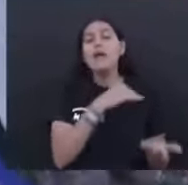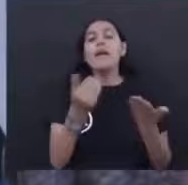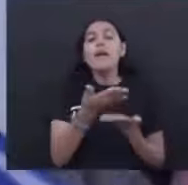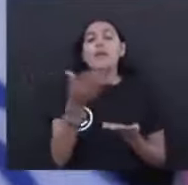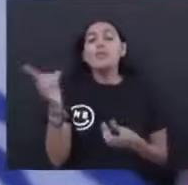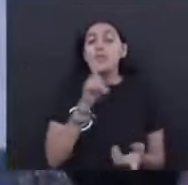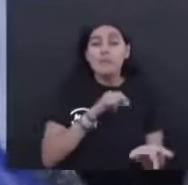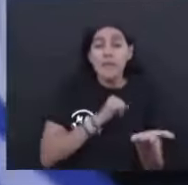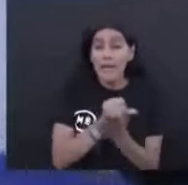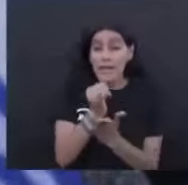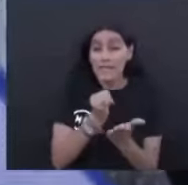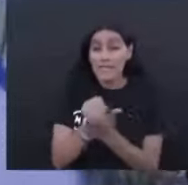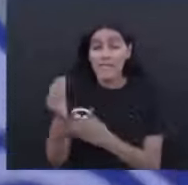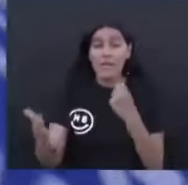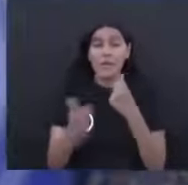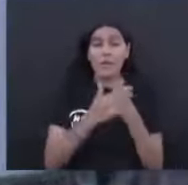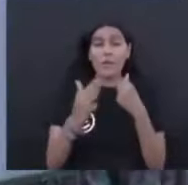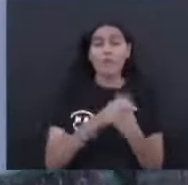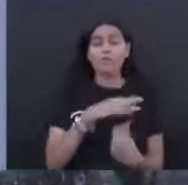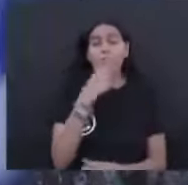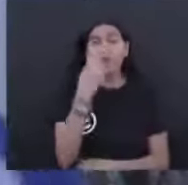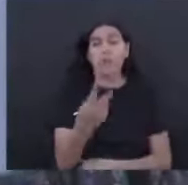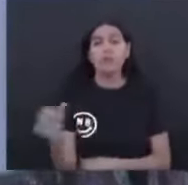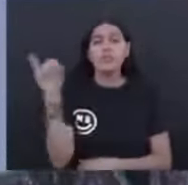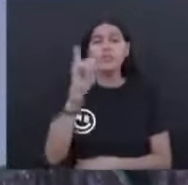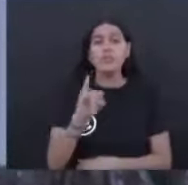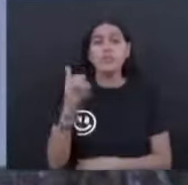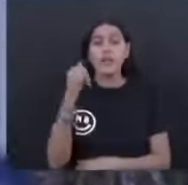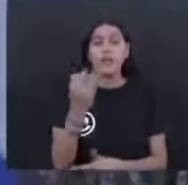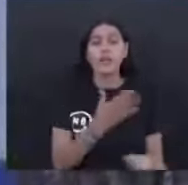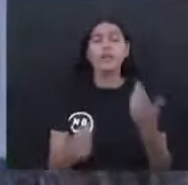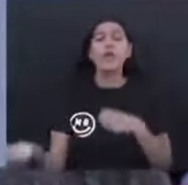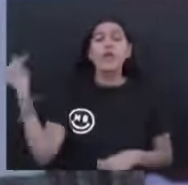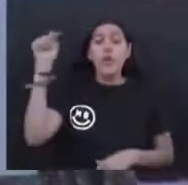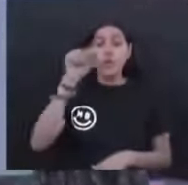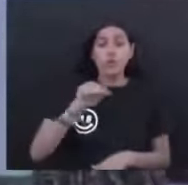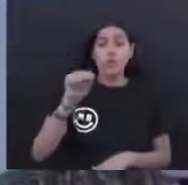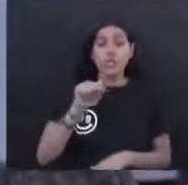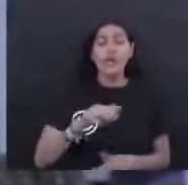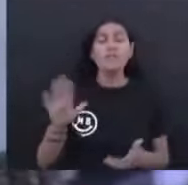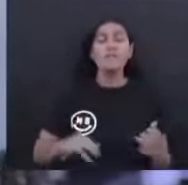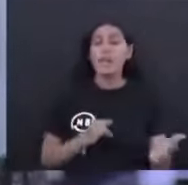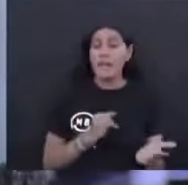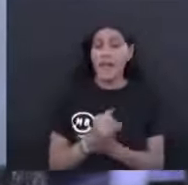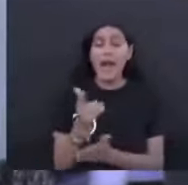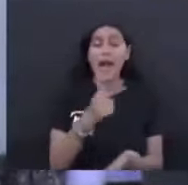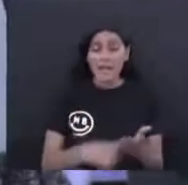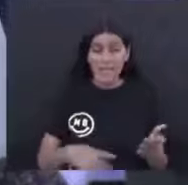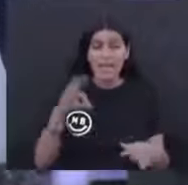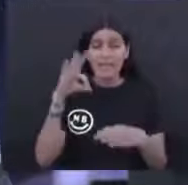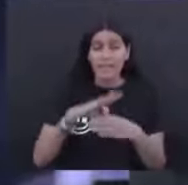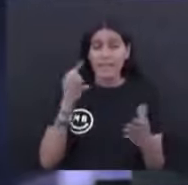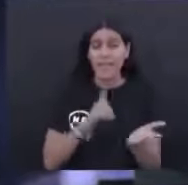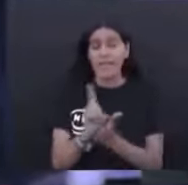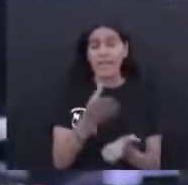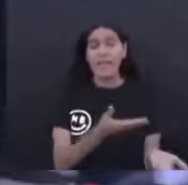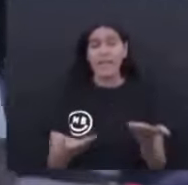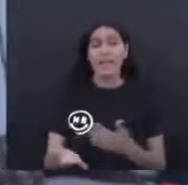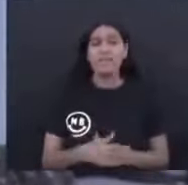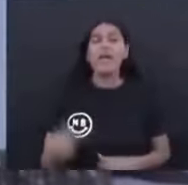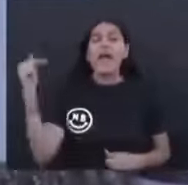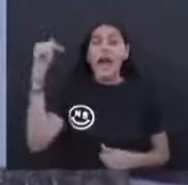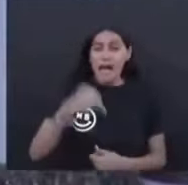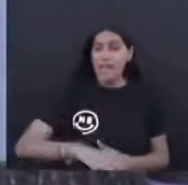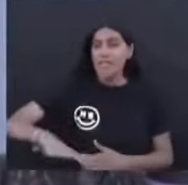decidir el próximo 2 de junio. Aquí hay democracia. Aquí vamos a